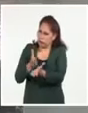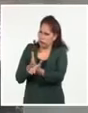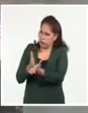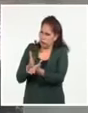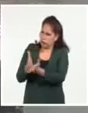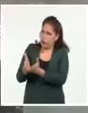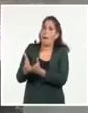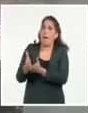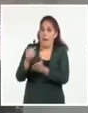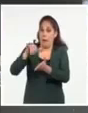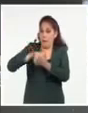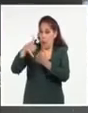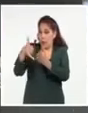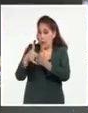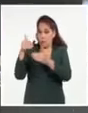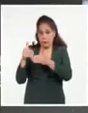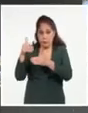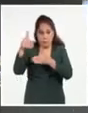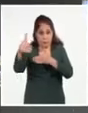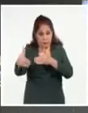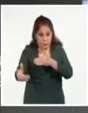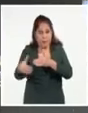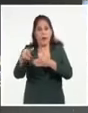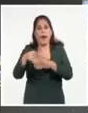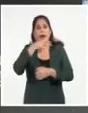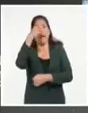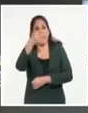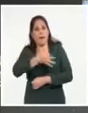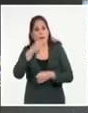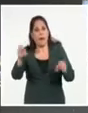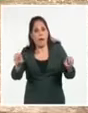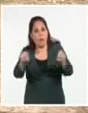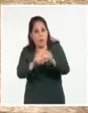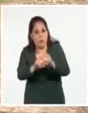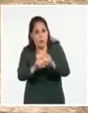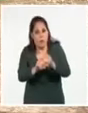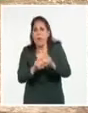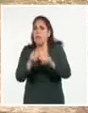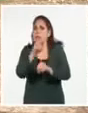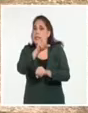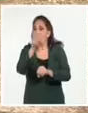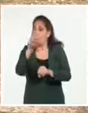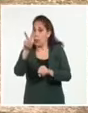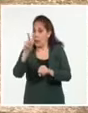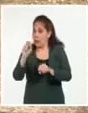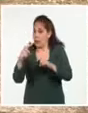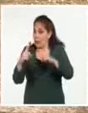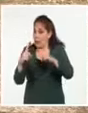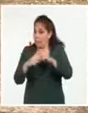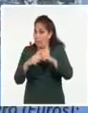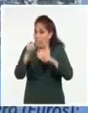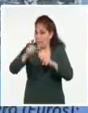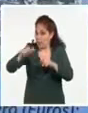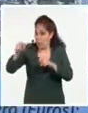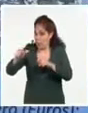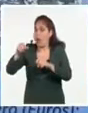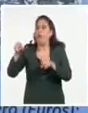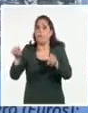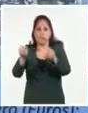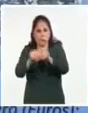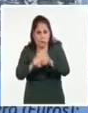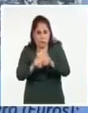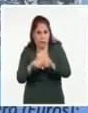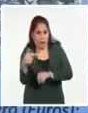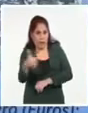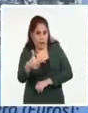proyección aprobada para el actual año plantea la conexión de otras 122 mil personas. En